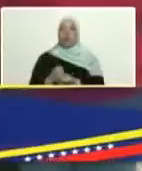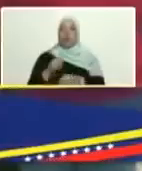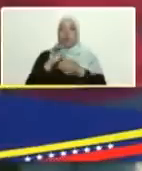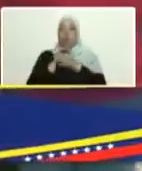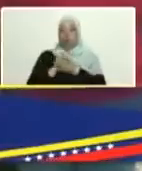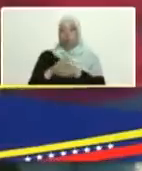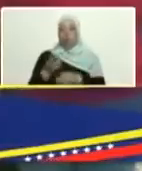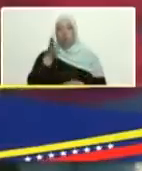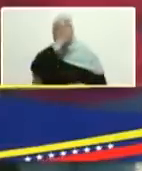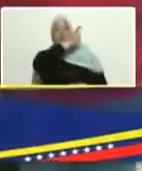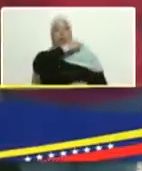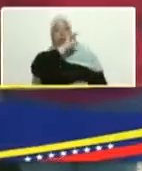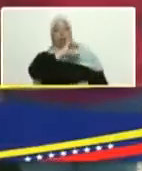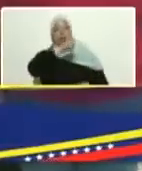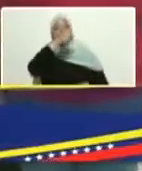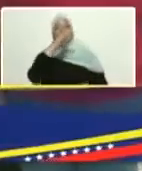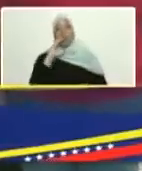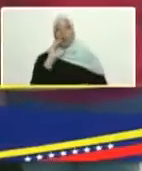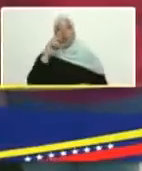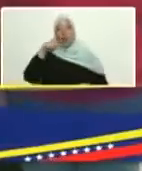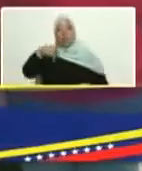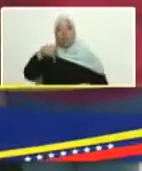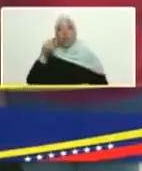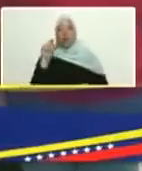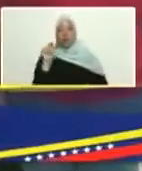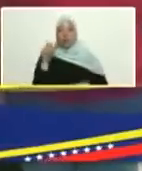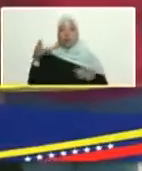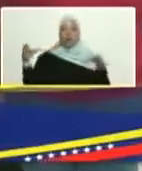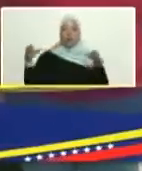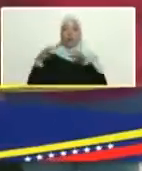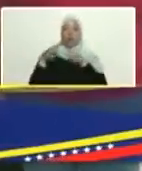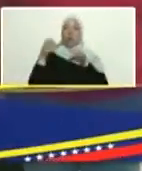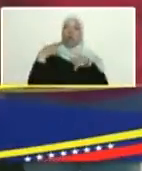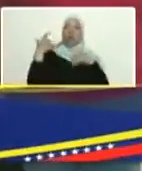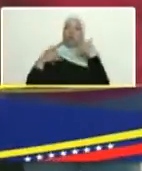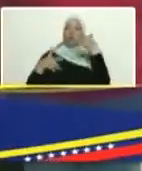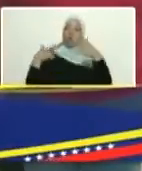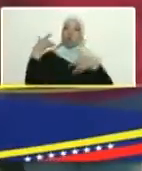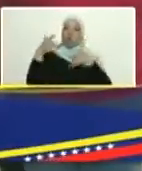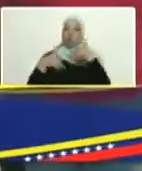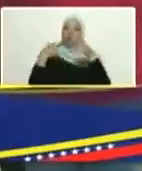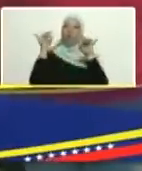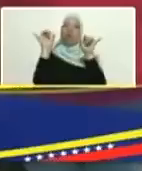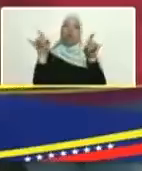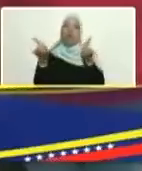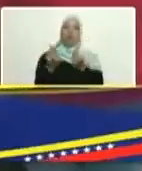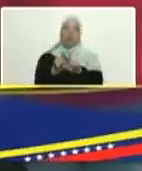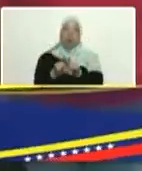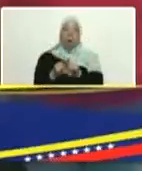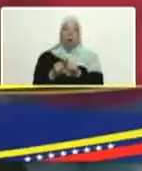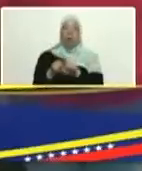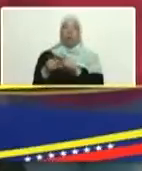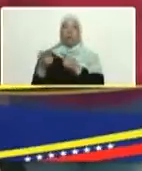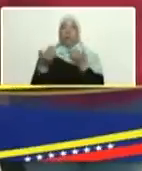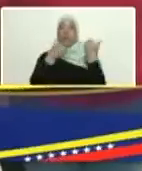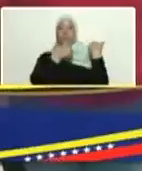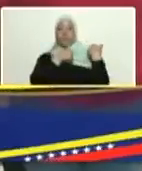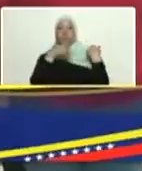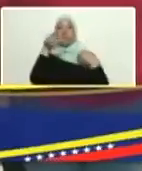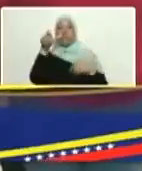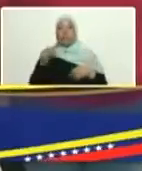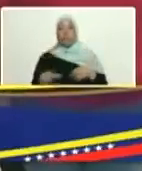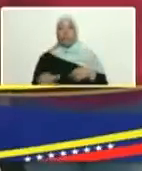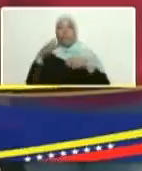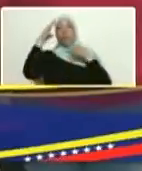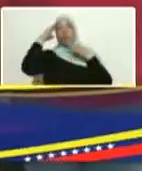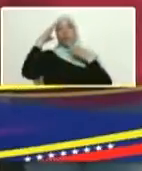jefes de los CPT de Portuguesa, que están acompañando esta actividad que es de ellos, y por supuesto el representante de esta empresa. Un saludo